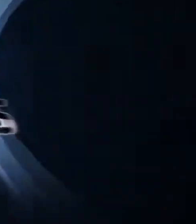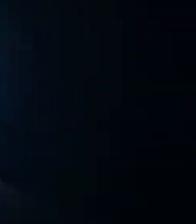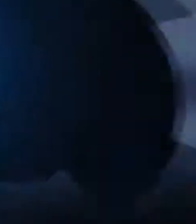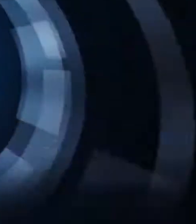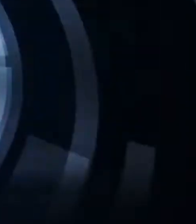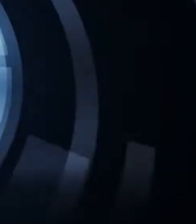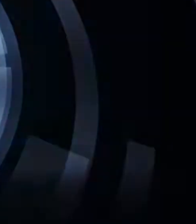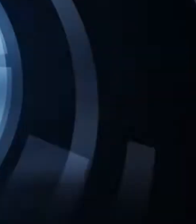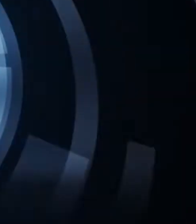¡Gracias!